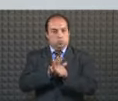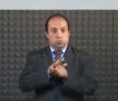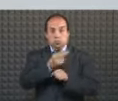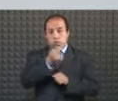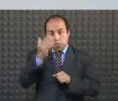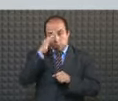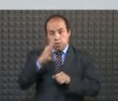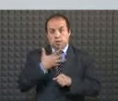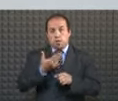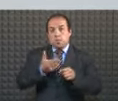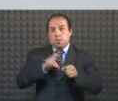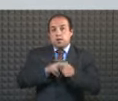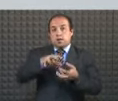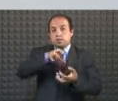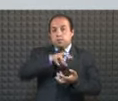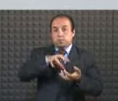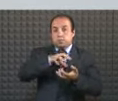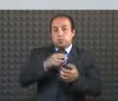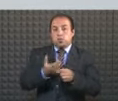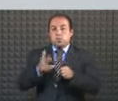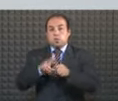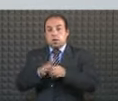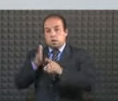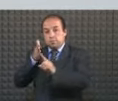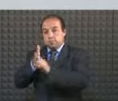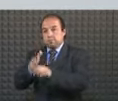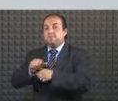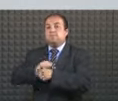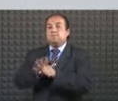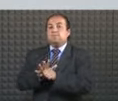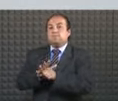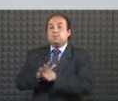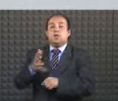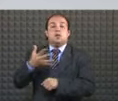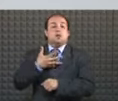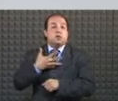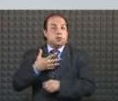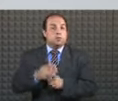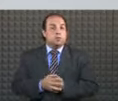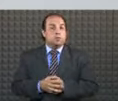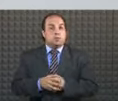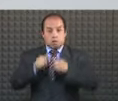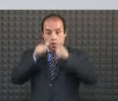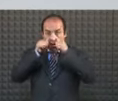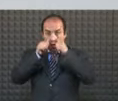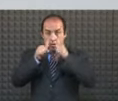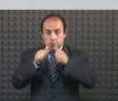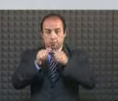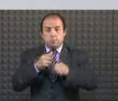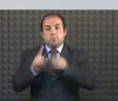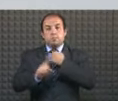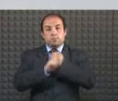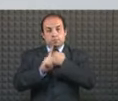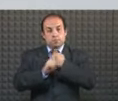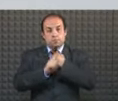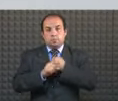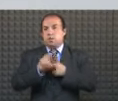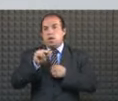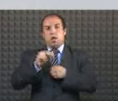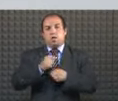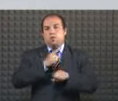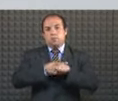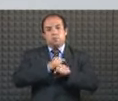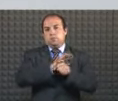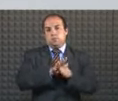hay hospitales híbridos, hospitales dedicados a COVID, y mantenemos la atención de problemática no COVID